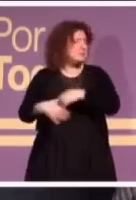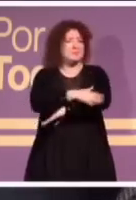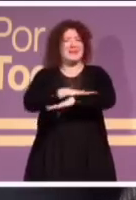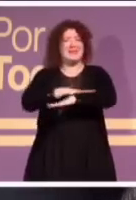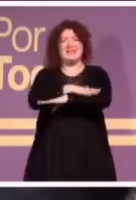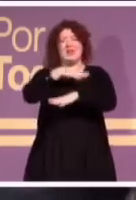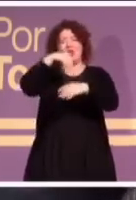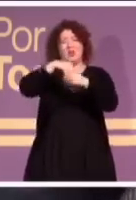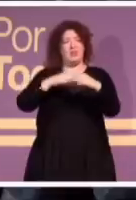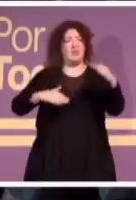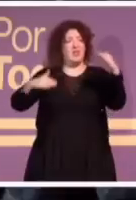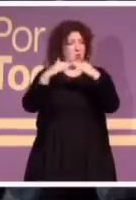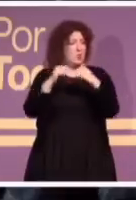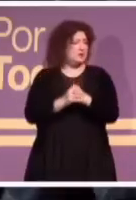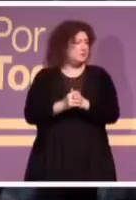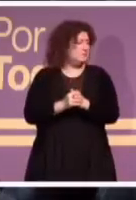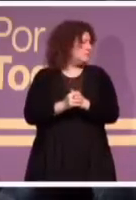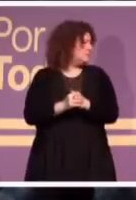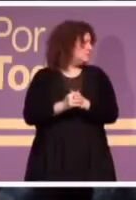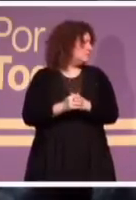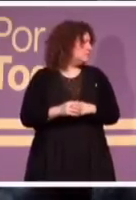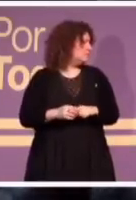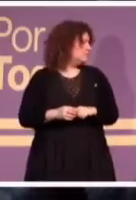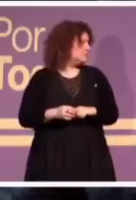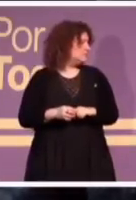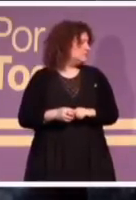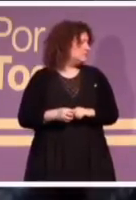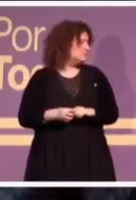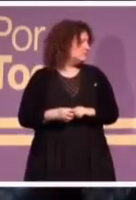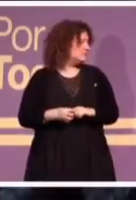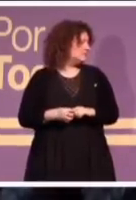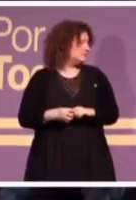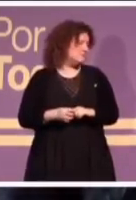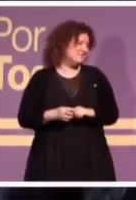Igualdad. Os pediría que subierais,